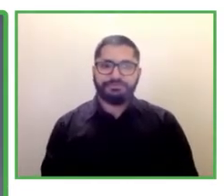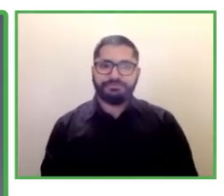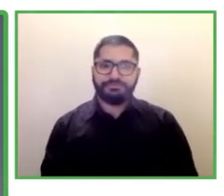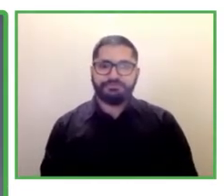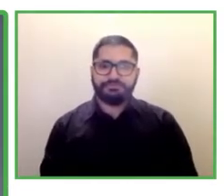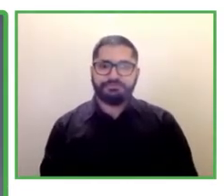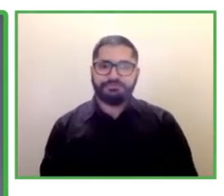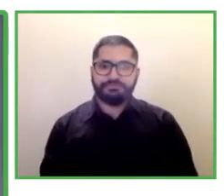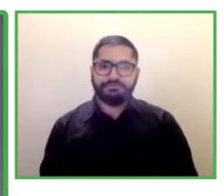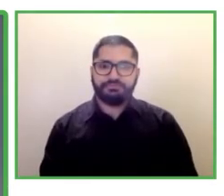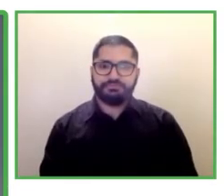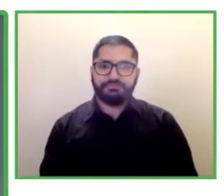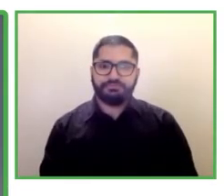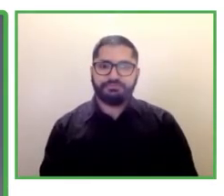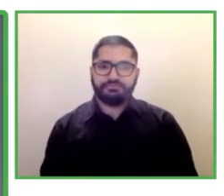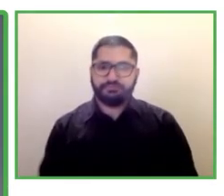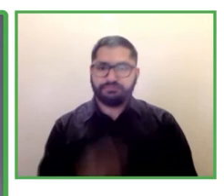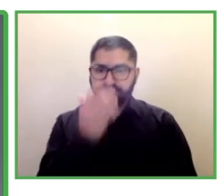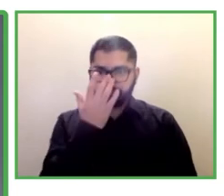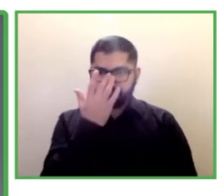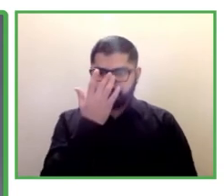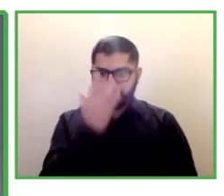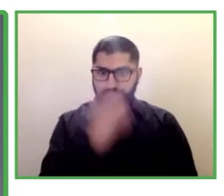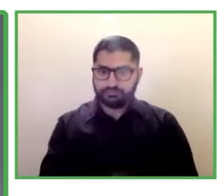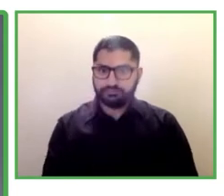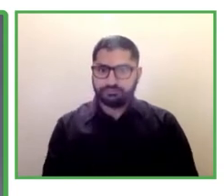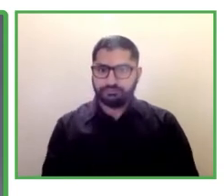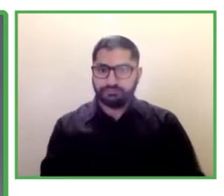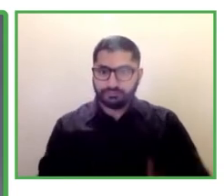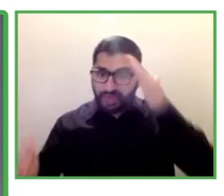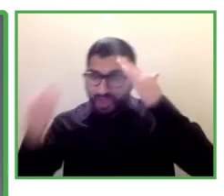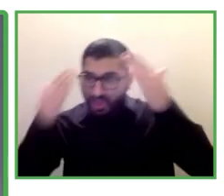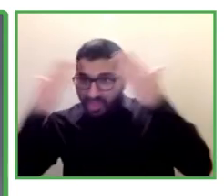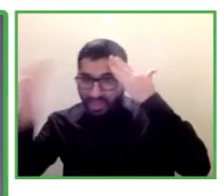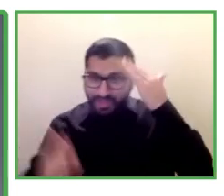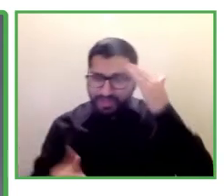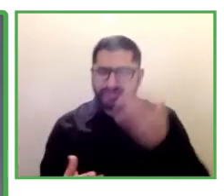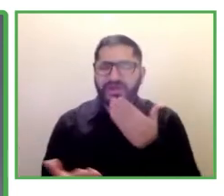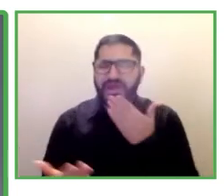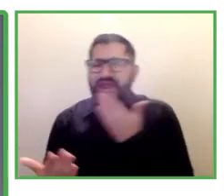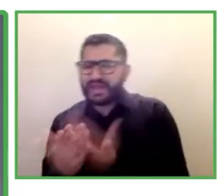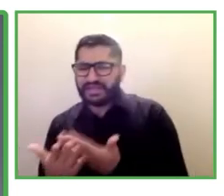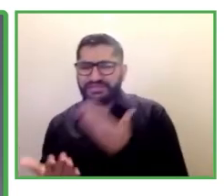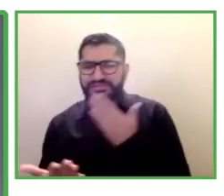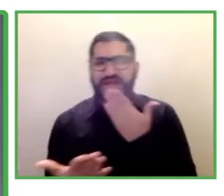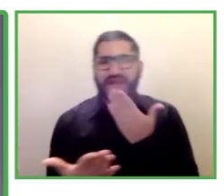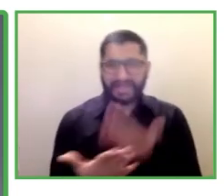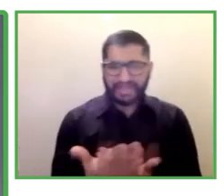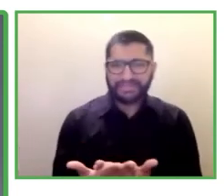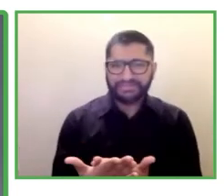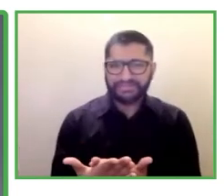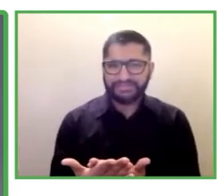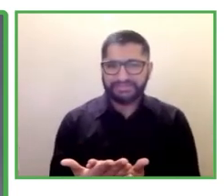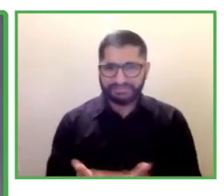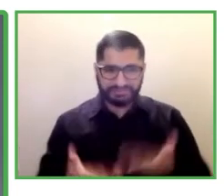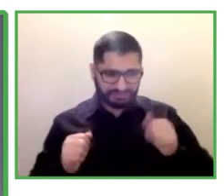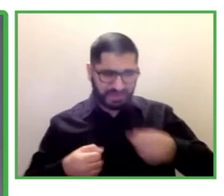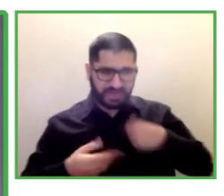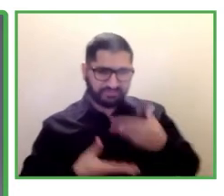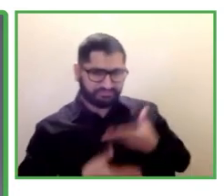Hello, thank you so much for having Hola. Me here today. My name Muchas is gracias por recibirme hoy. Me llamo Isabel